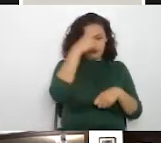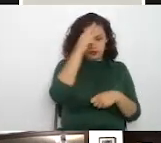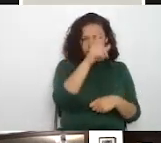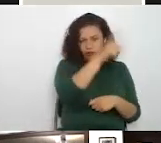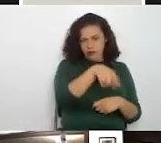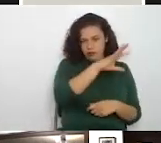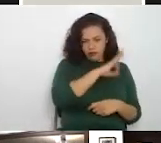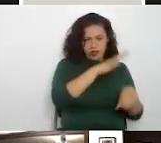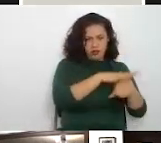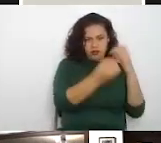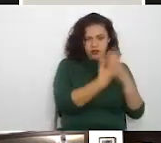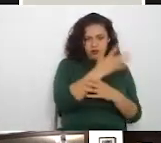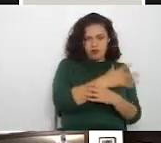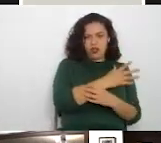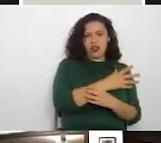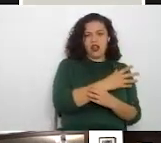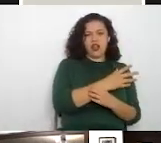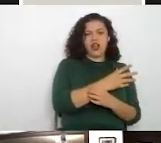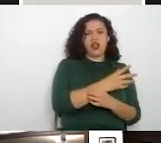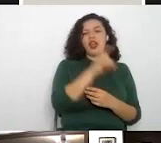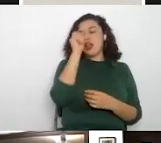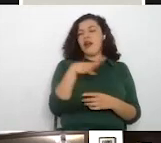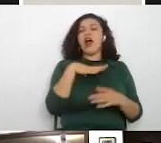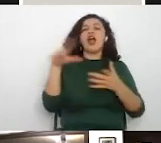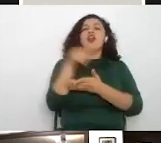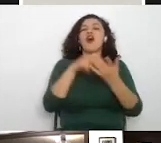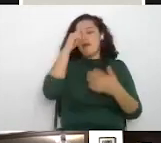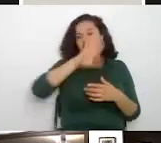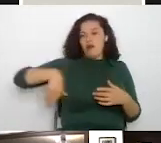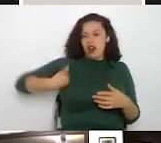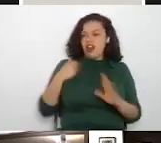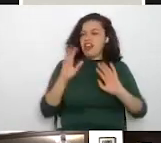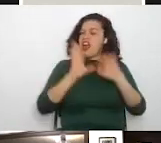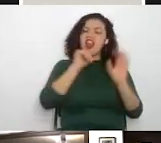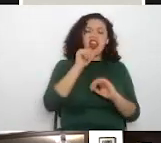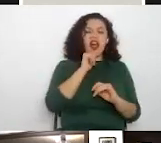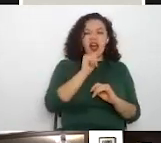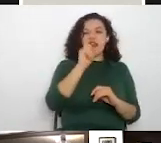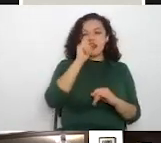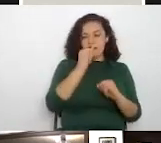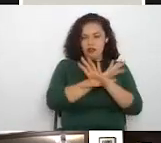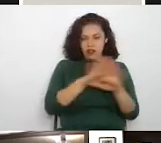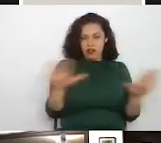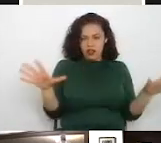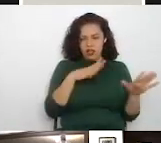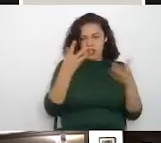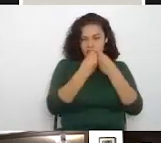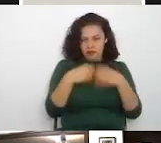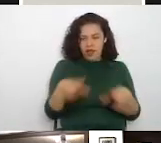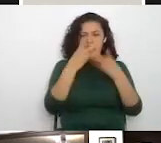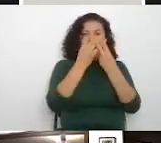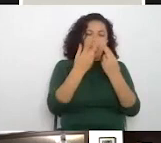Entonces, y aquí pues podemos hasta ahorrarnos espacio, y también por la seguridad de la información de que se pierda, se extravíe, la